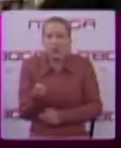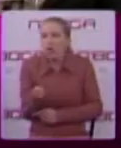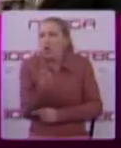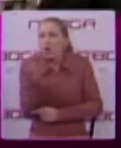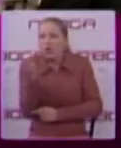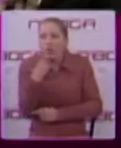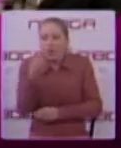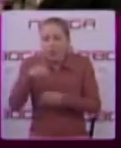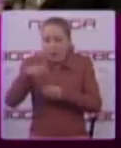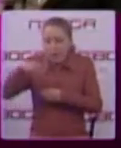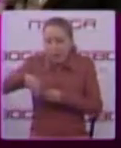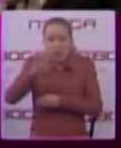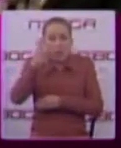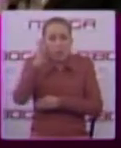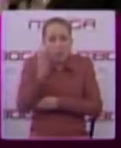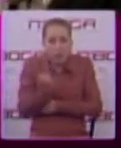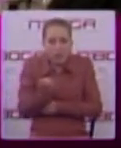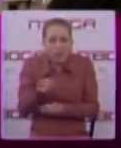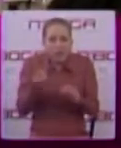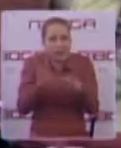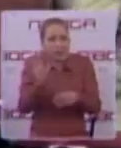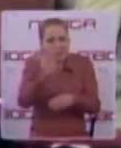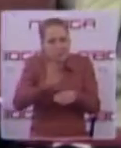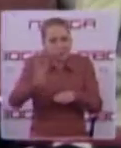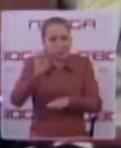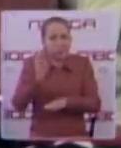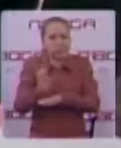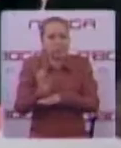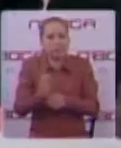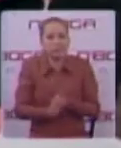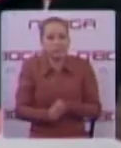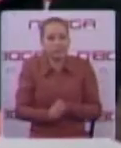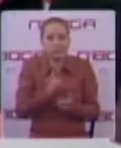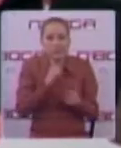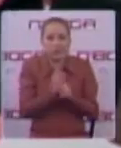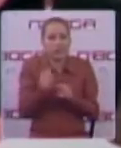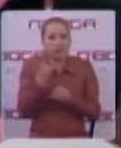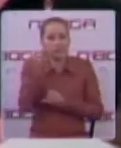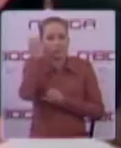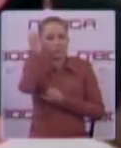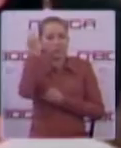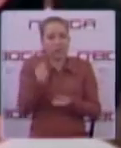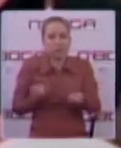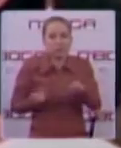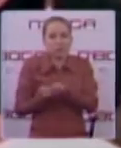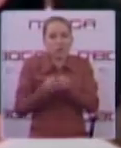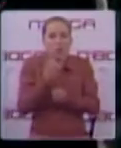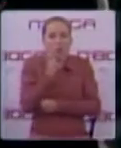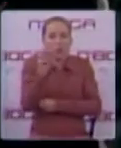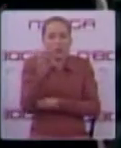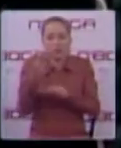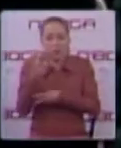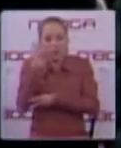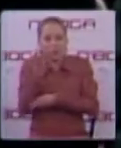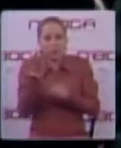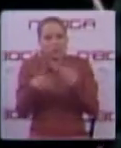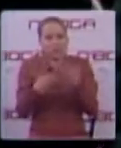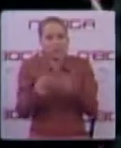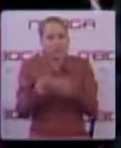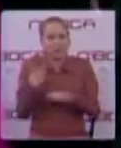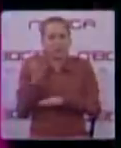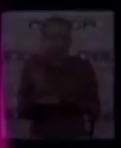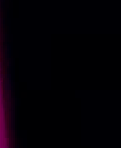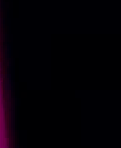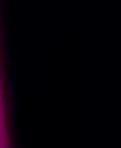nivel de Cuenca, sino a nivel del país. Sin duda, una iniciativa que beneficiará al turismo no solo de Cuenca, sino del Ecuador.